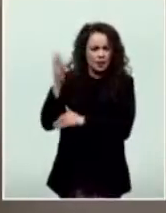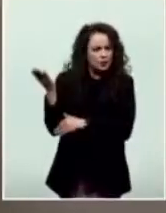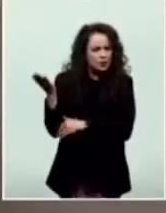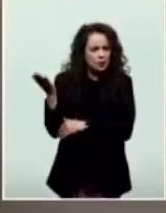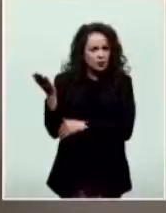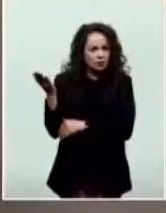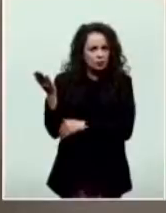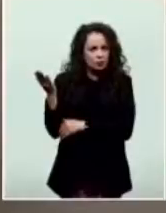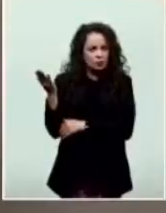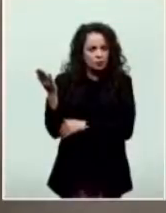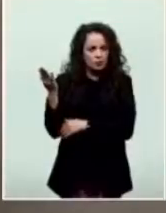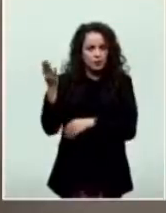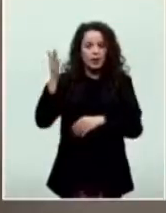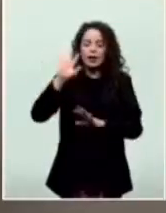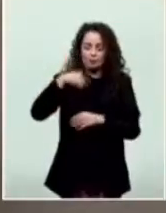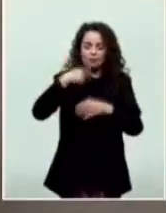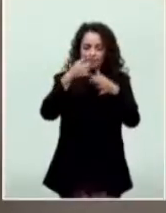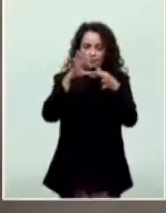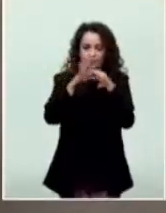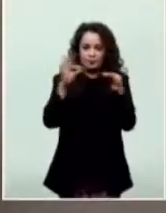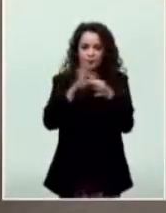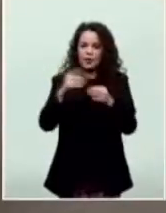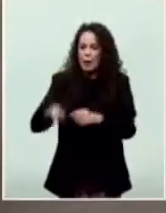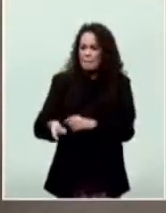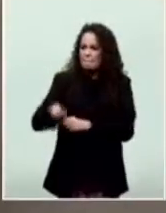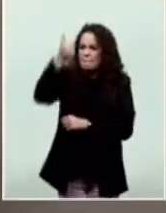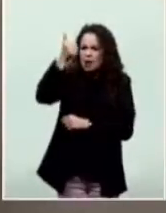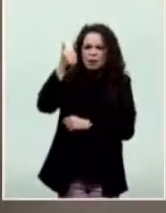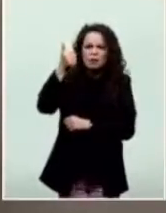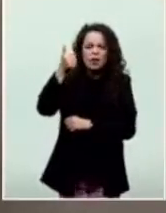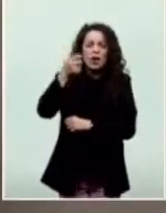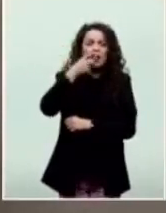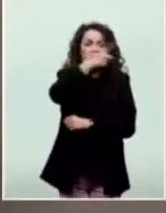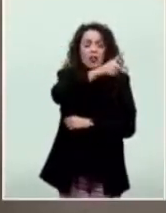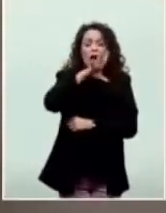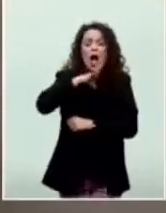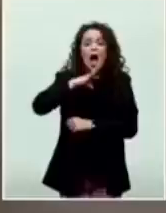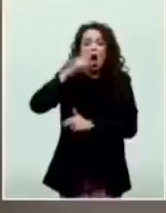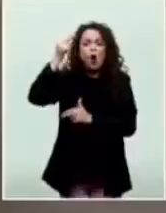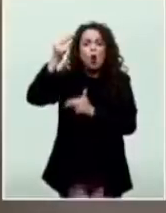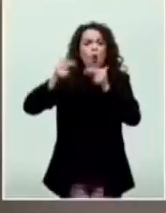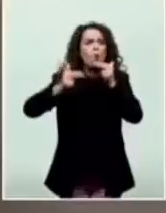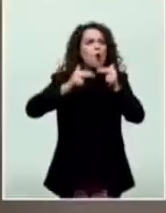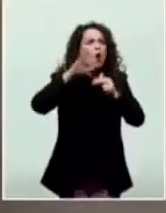humo. Yo no sabía lo que sucedía, me empiezan a ver mis compañeros,